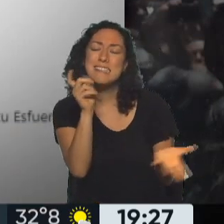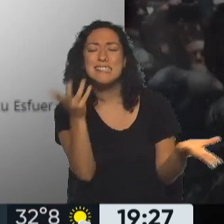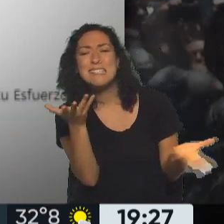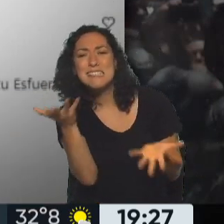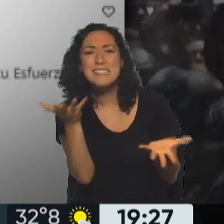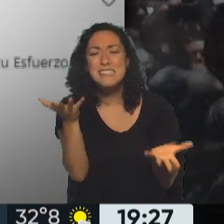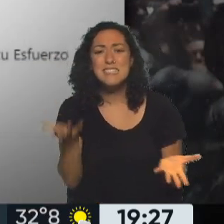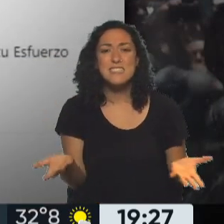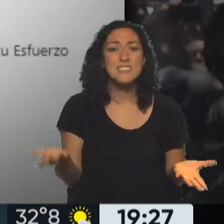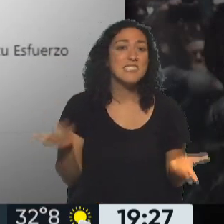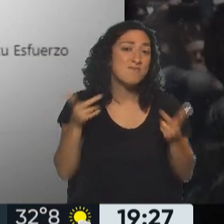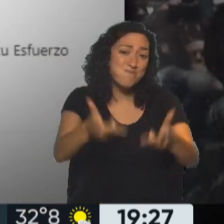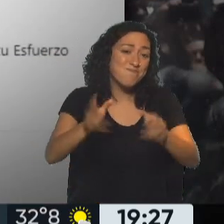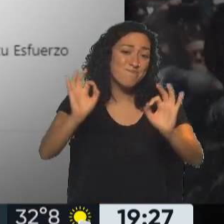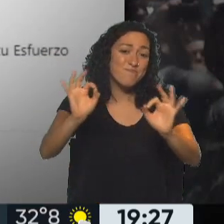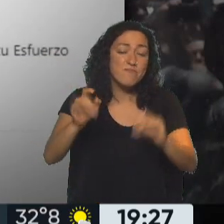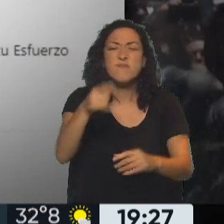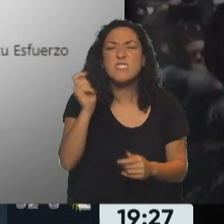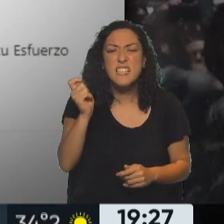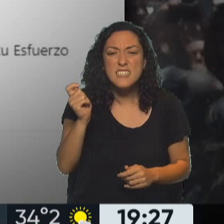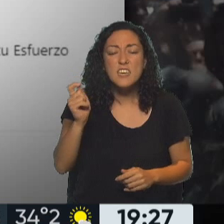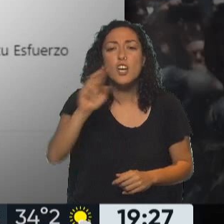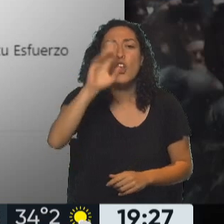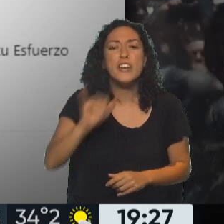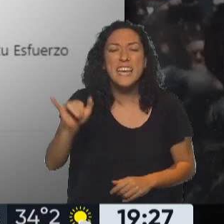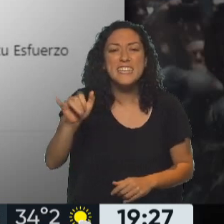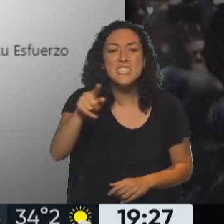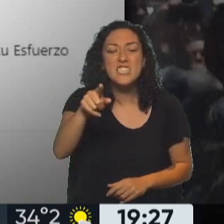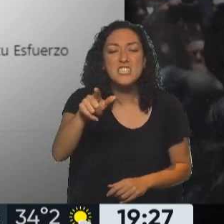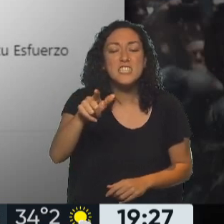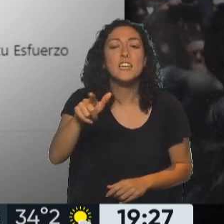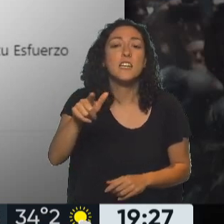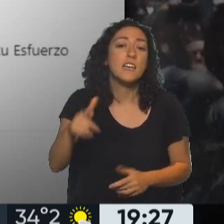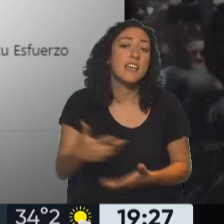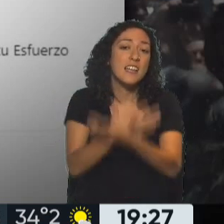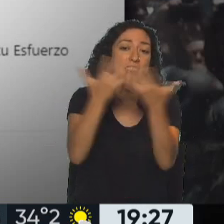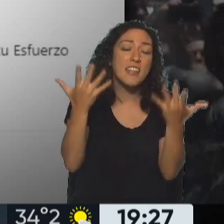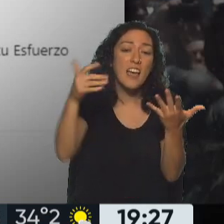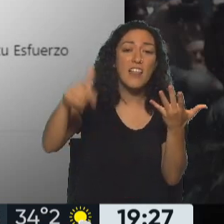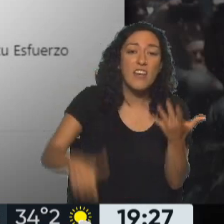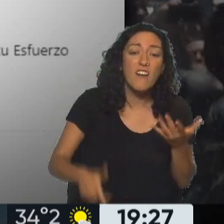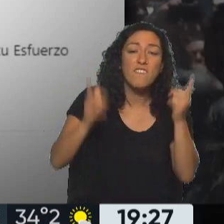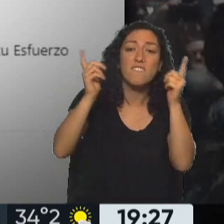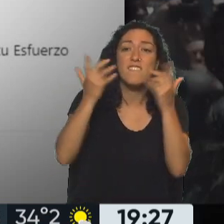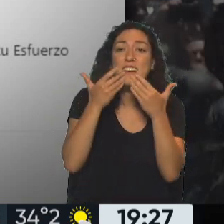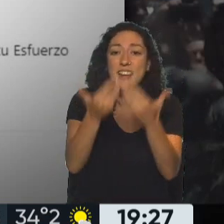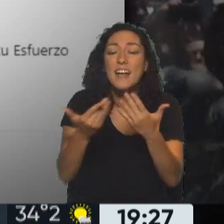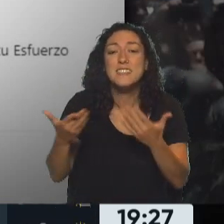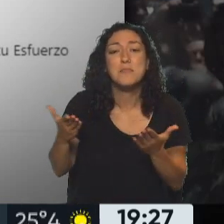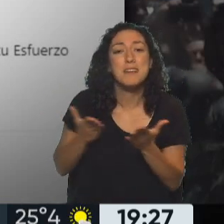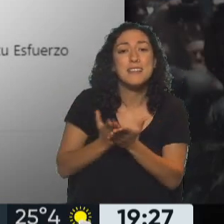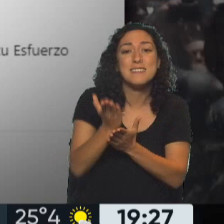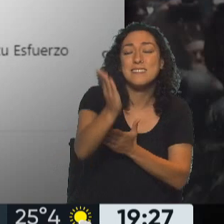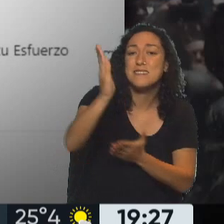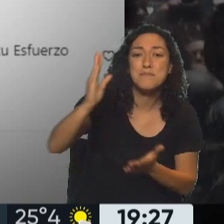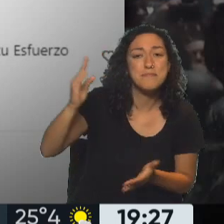¿viste? Ya está todo dicho. ¿Y este quién es? Y acá tenemos a Guido Rodríguez que dice, gracias por el día que nos hicieron pasar. Esto queda para toda la